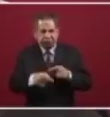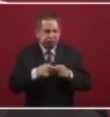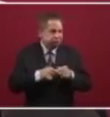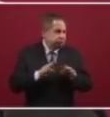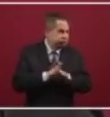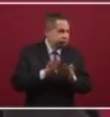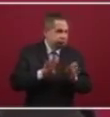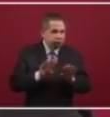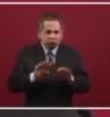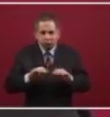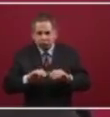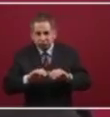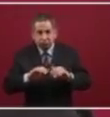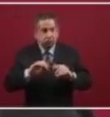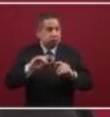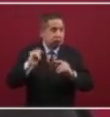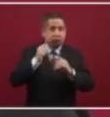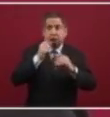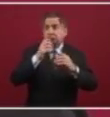técnica, la ciencia.